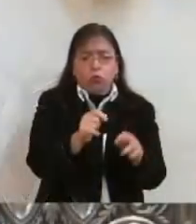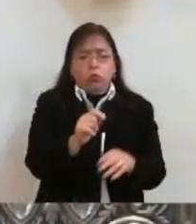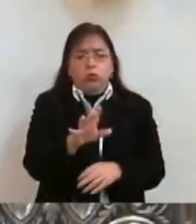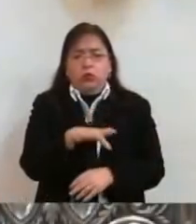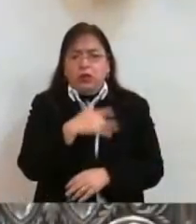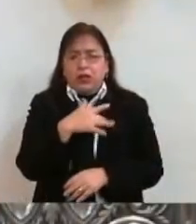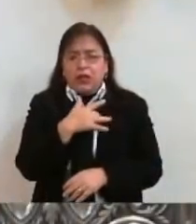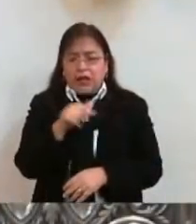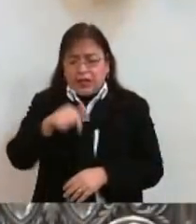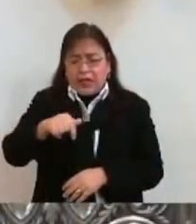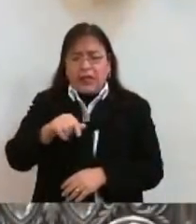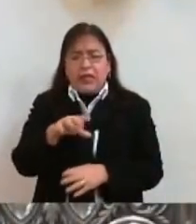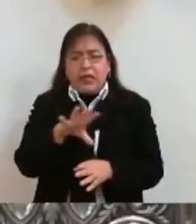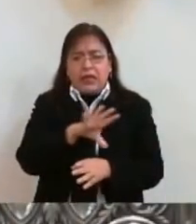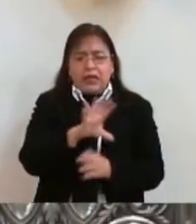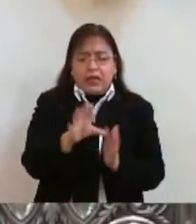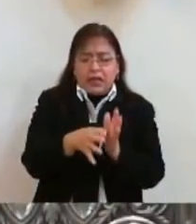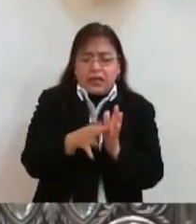Esta catedral